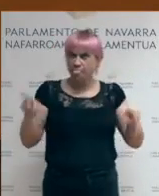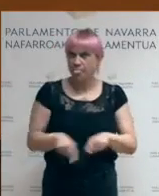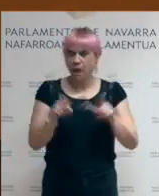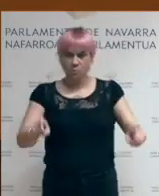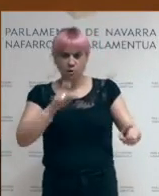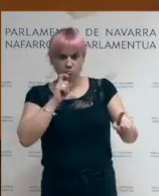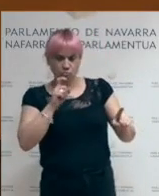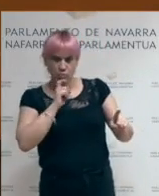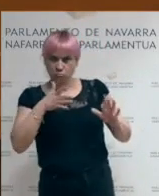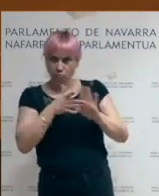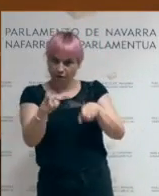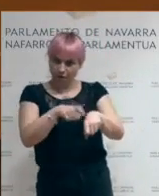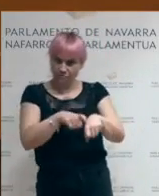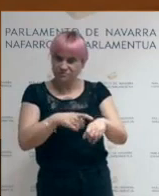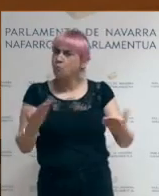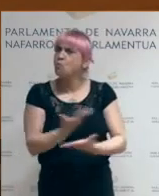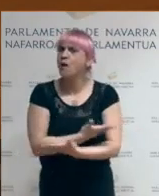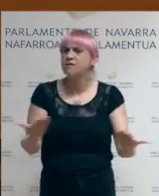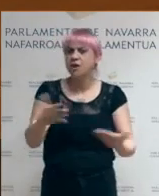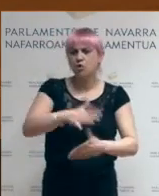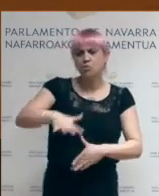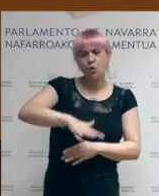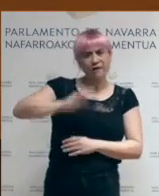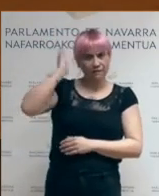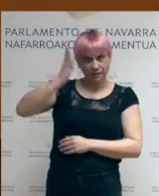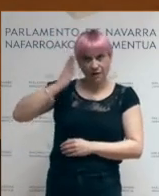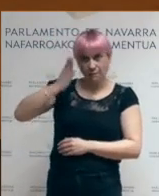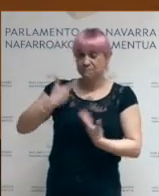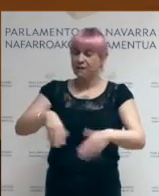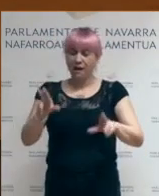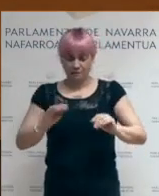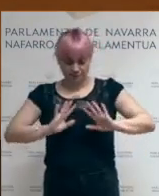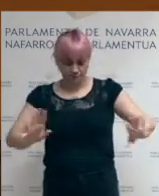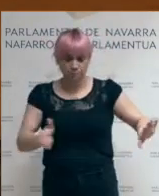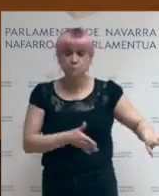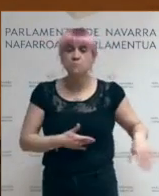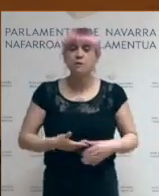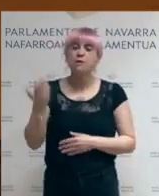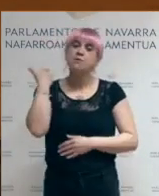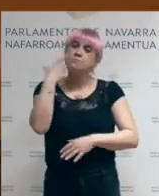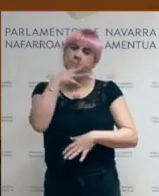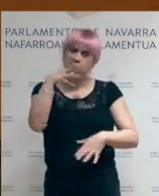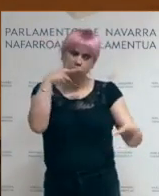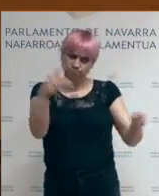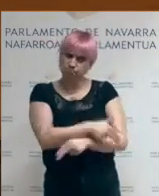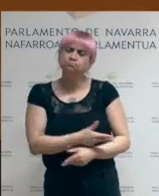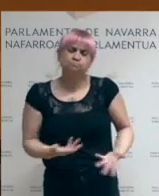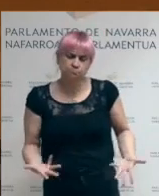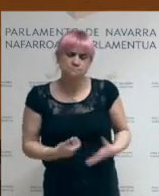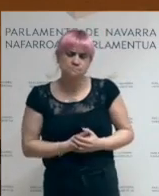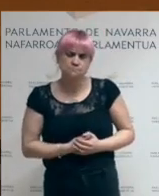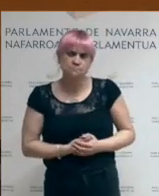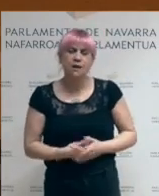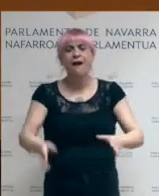de la planificación, en cualquier lugar de Navarra. Y, para terminar, la razón última por la que presentamos esta enmienda, señores de Contigo,